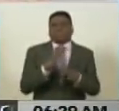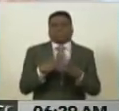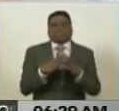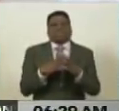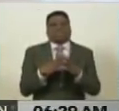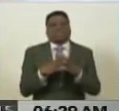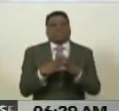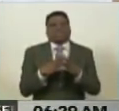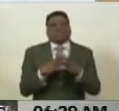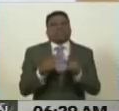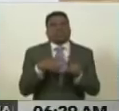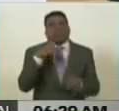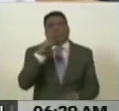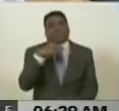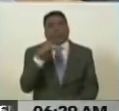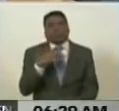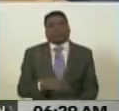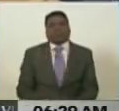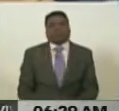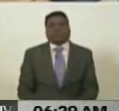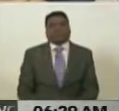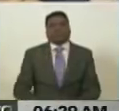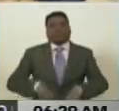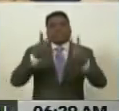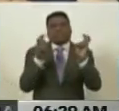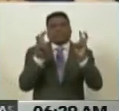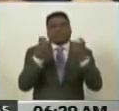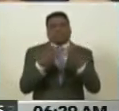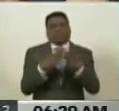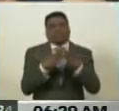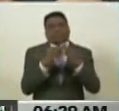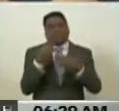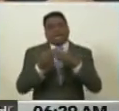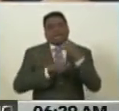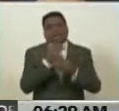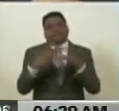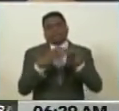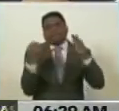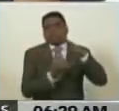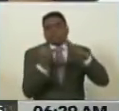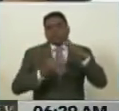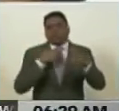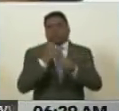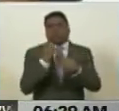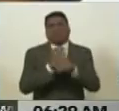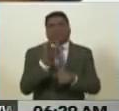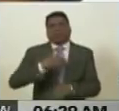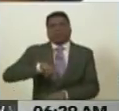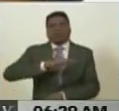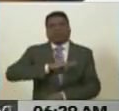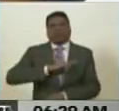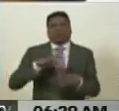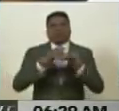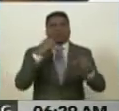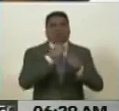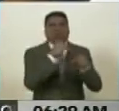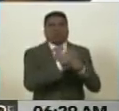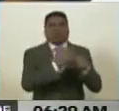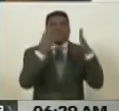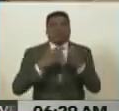eh afecto político, ¿no? Entonces, sobre ese tema y que tienen que continuar las demás instituciones trabajando. Nosotros desde el sector de los trabajadores tenemos que